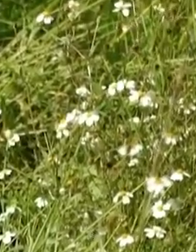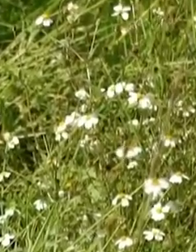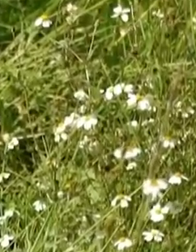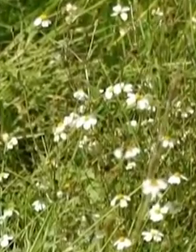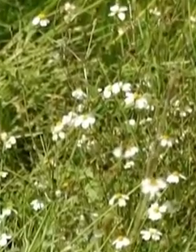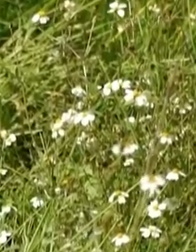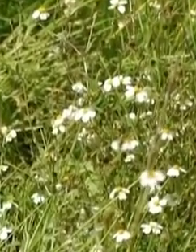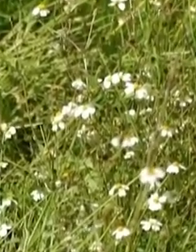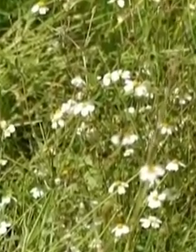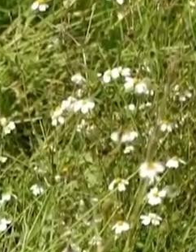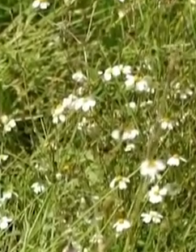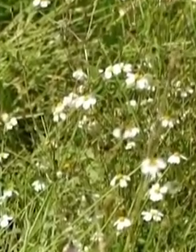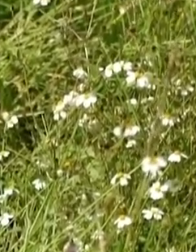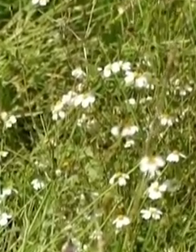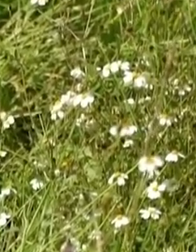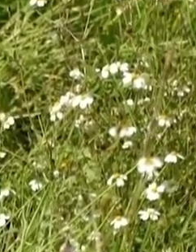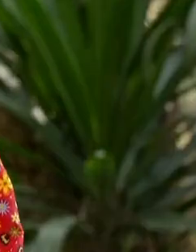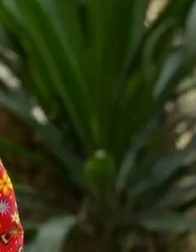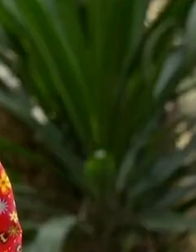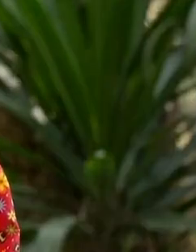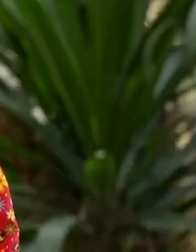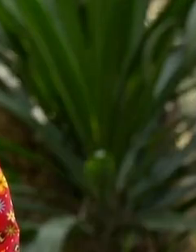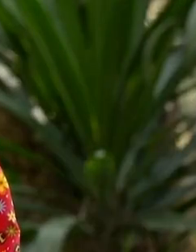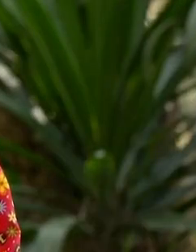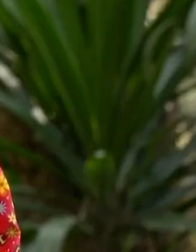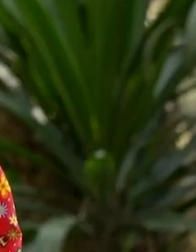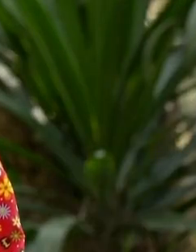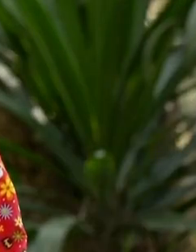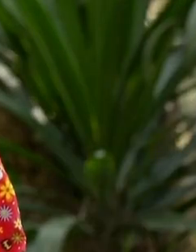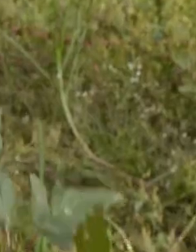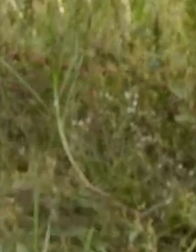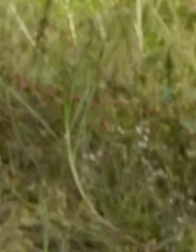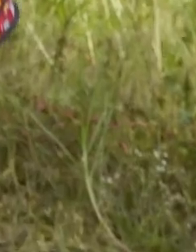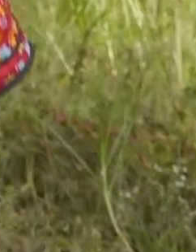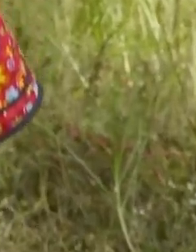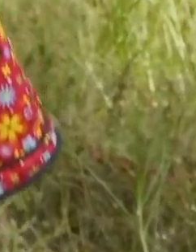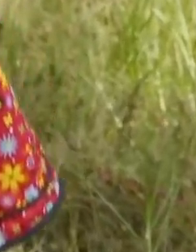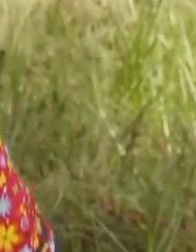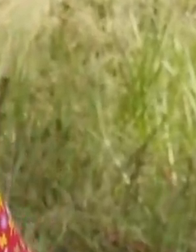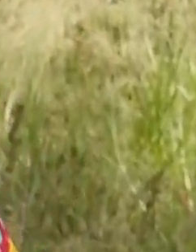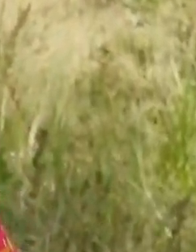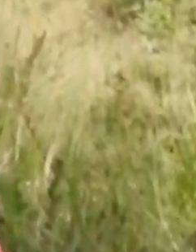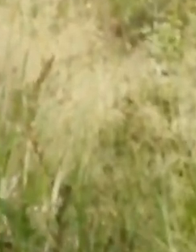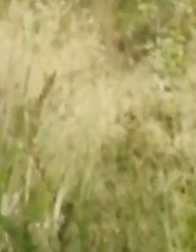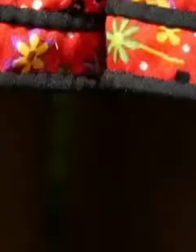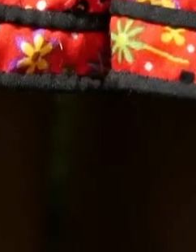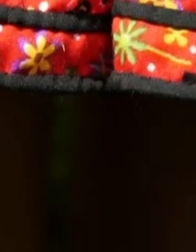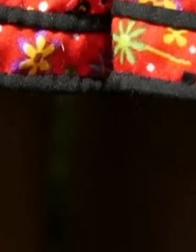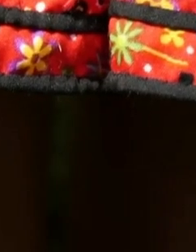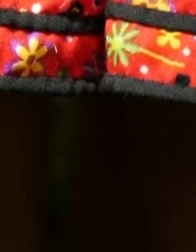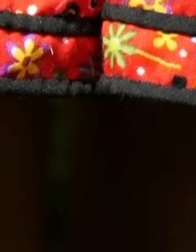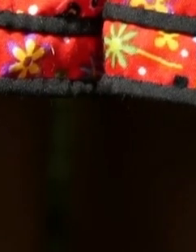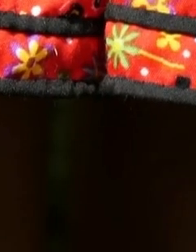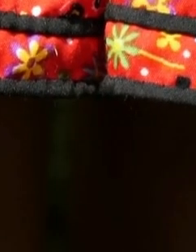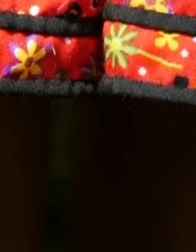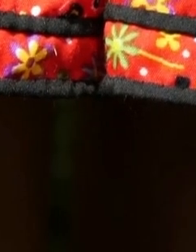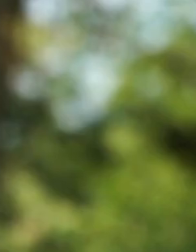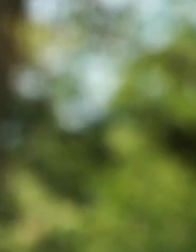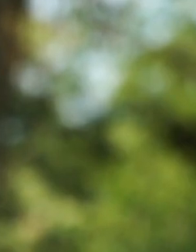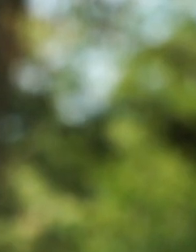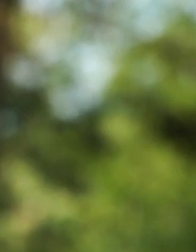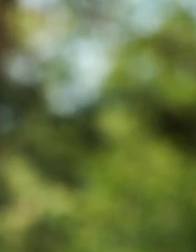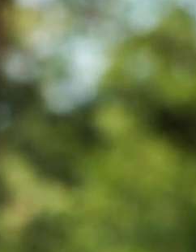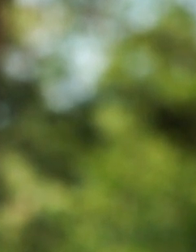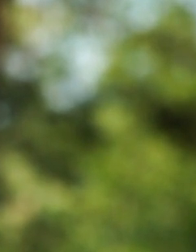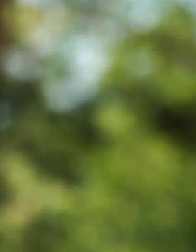me siento muy contenta vestir así como ando y correr otro país es mostrar mi